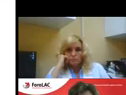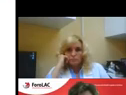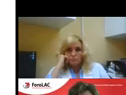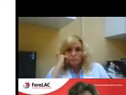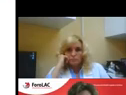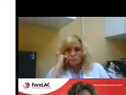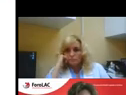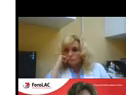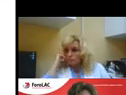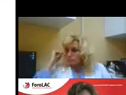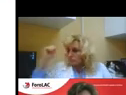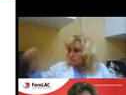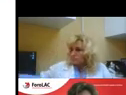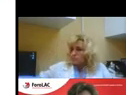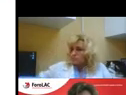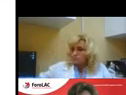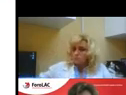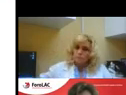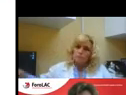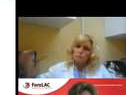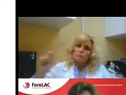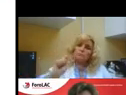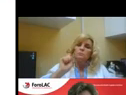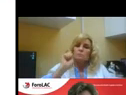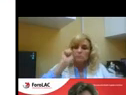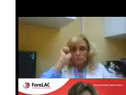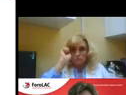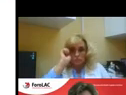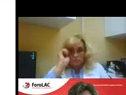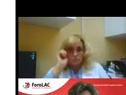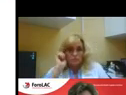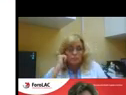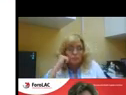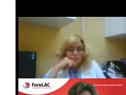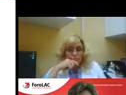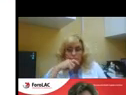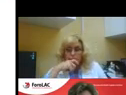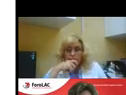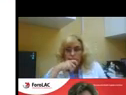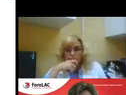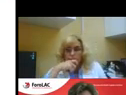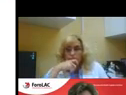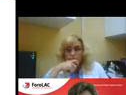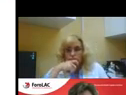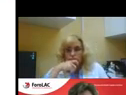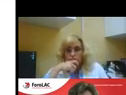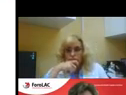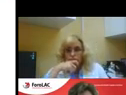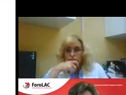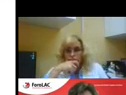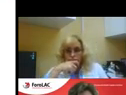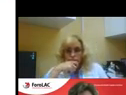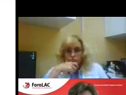tienen ningún derecho especial, ni específico, ni nada que difiera de los derechos que tienen las demás